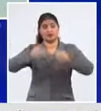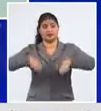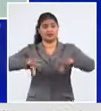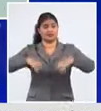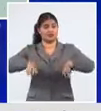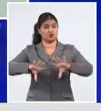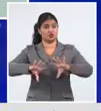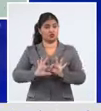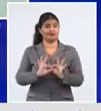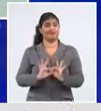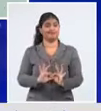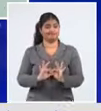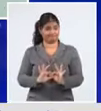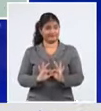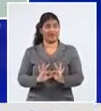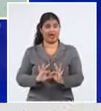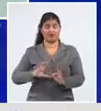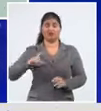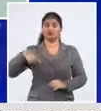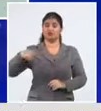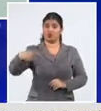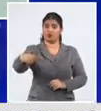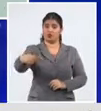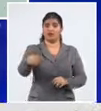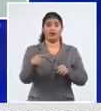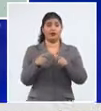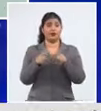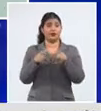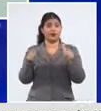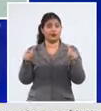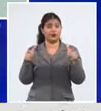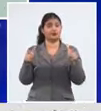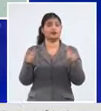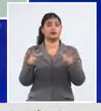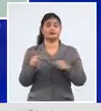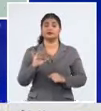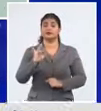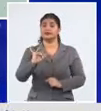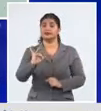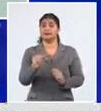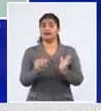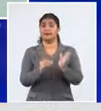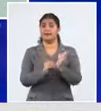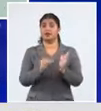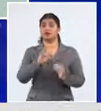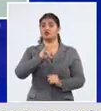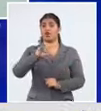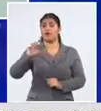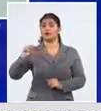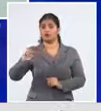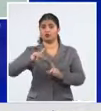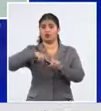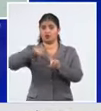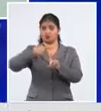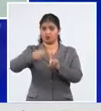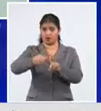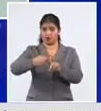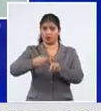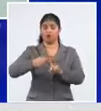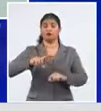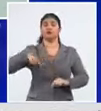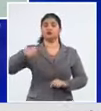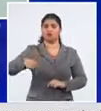los días con cifras superiores a 7.900 casos diariamente. Hoy